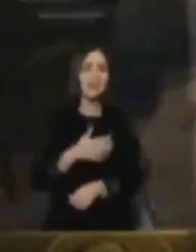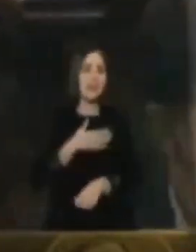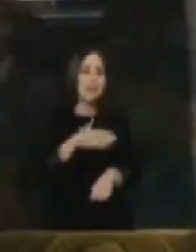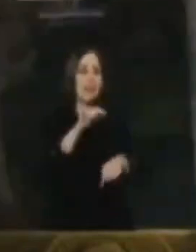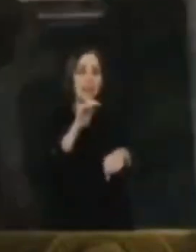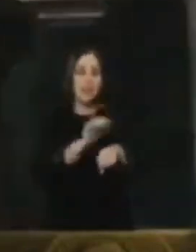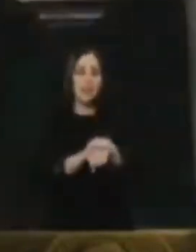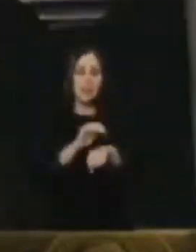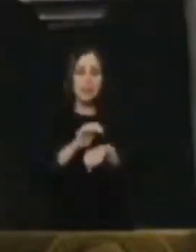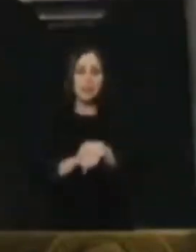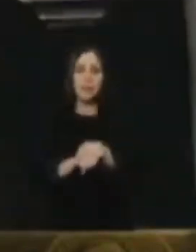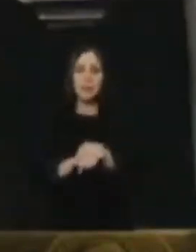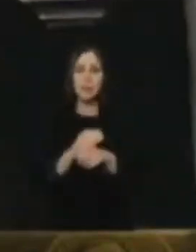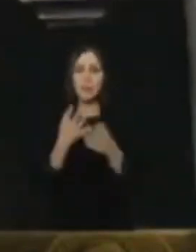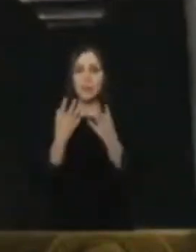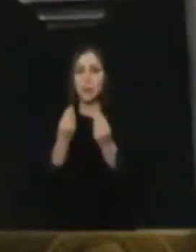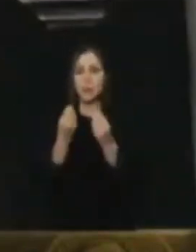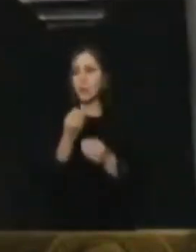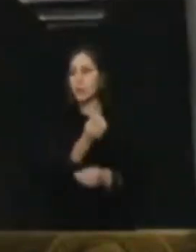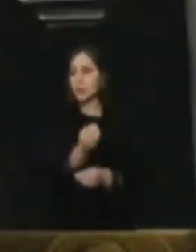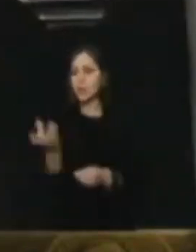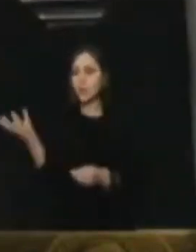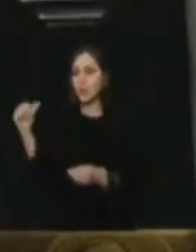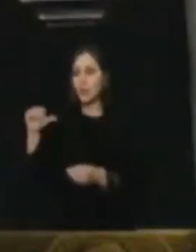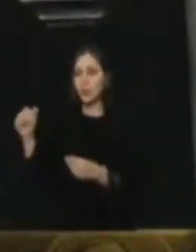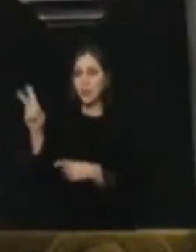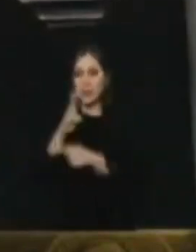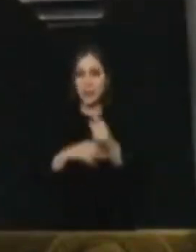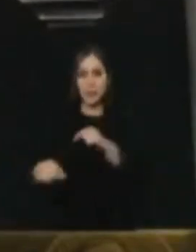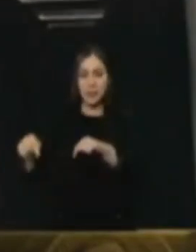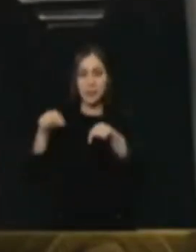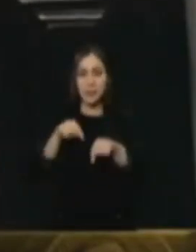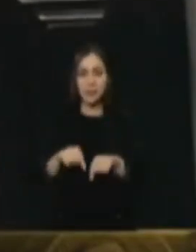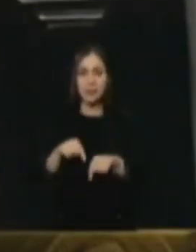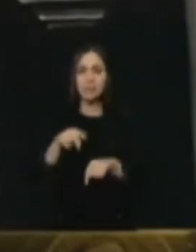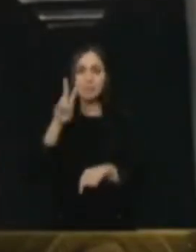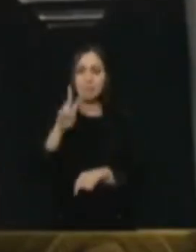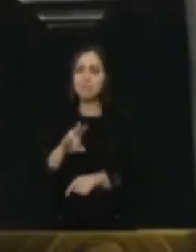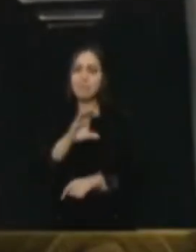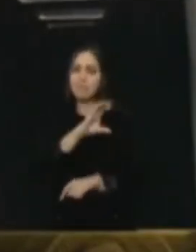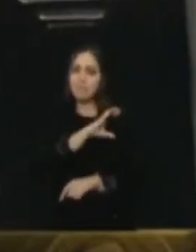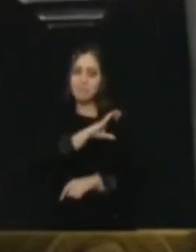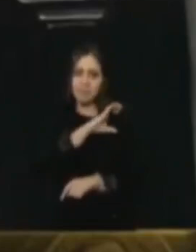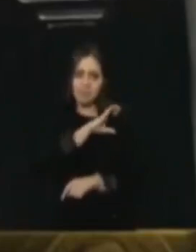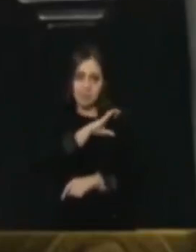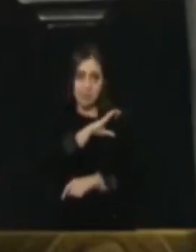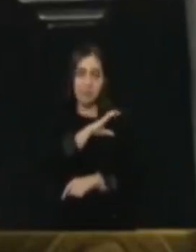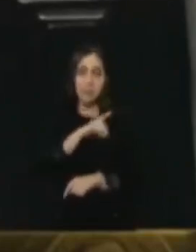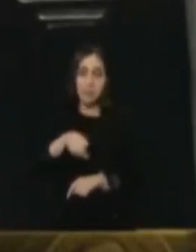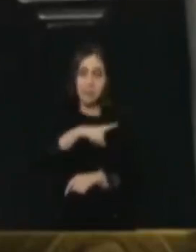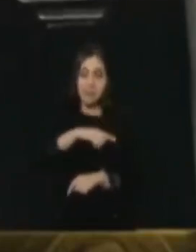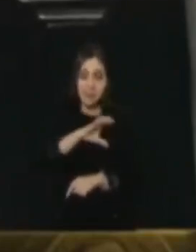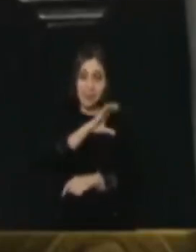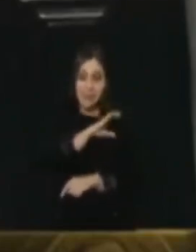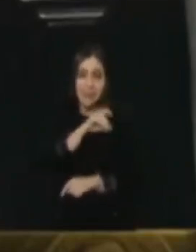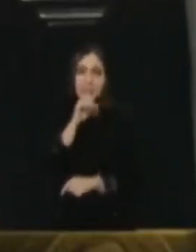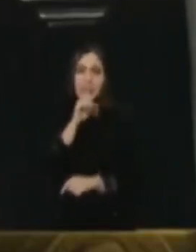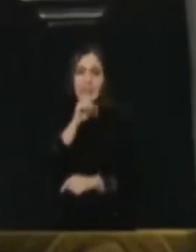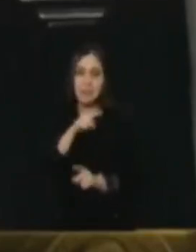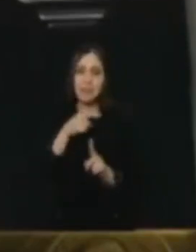y muchos de los que estamos aquí lo queremos, y no solo lo queremos, lo